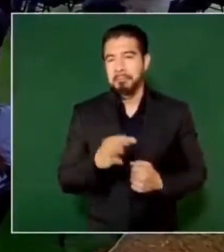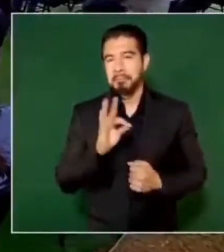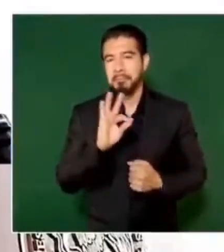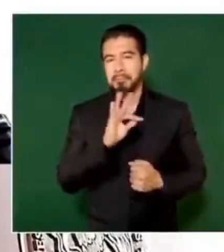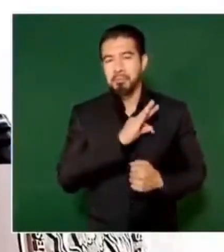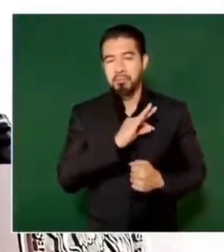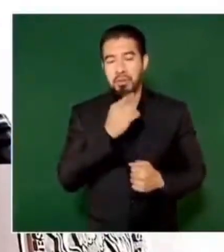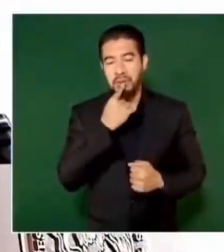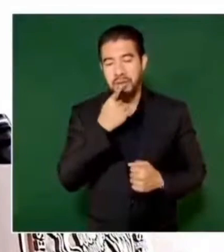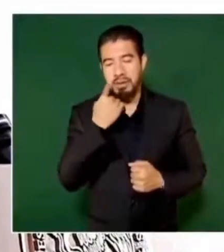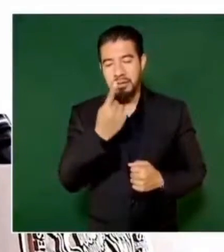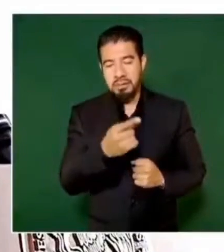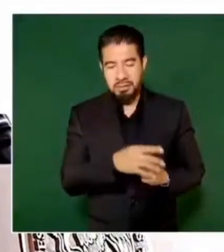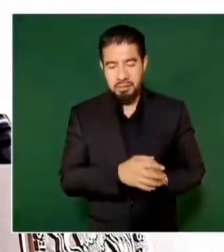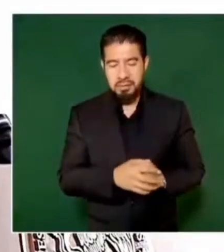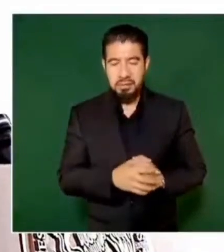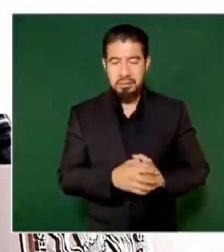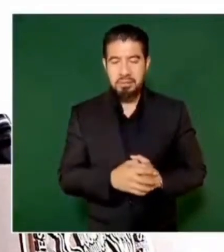te vamos a